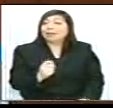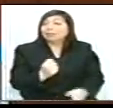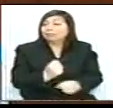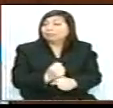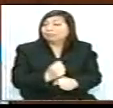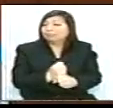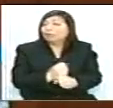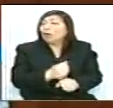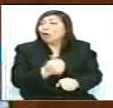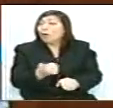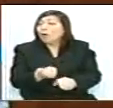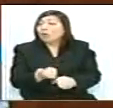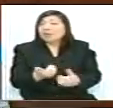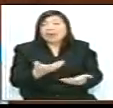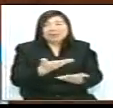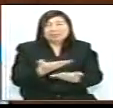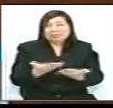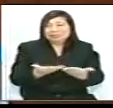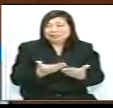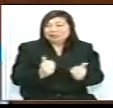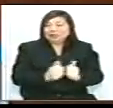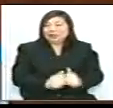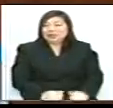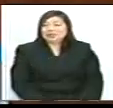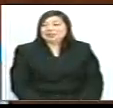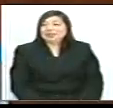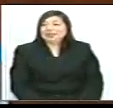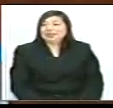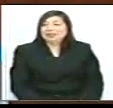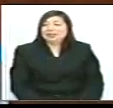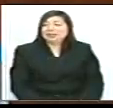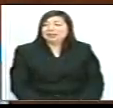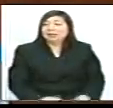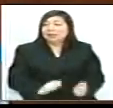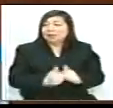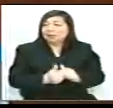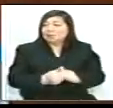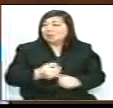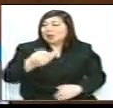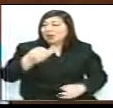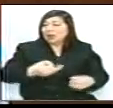seguramente otro mamarracho, como hicieron con la reforma de la justicia.